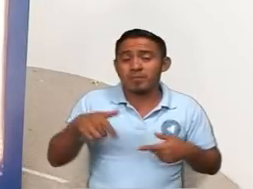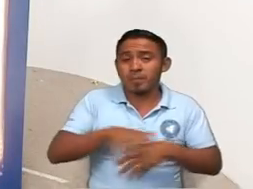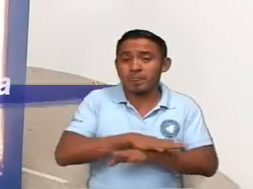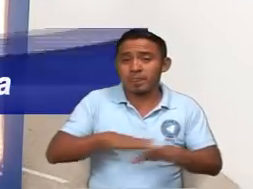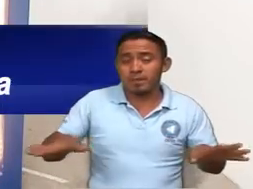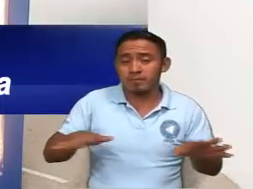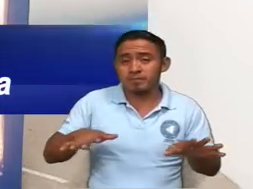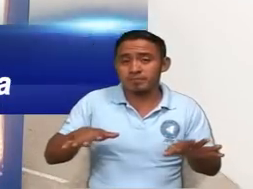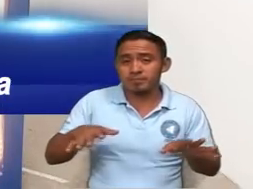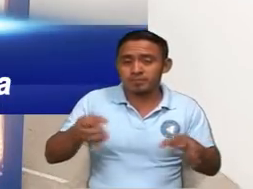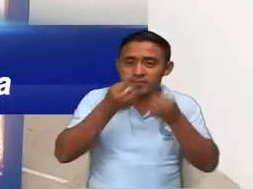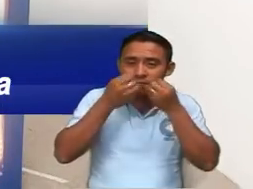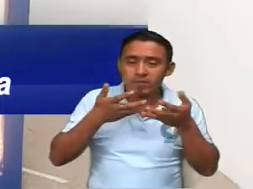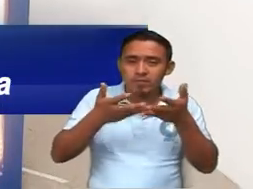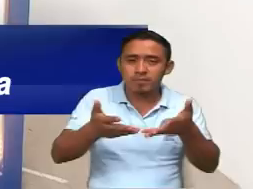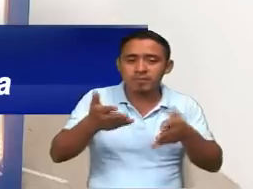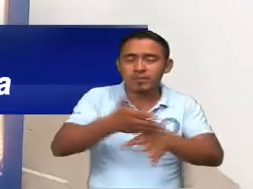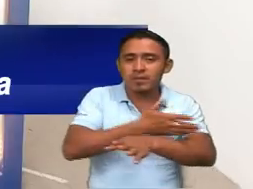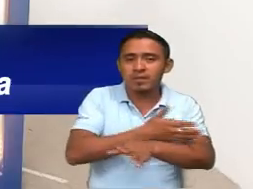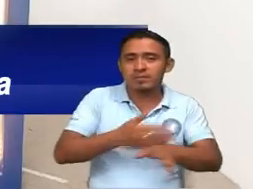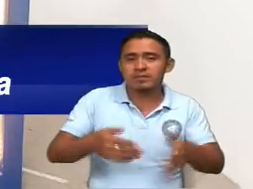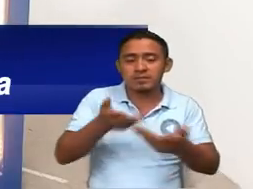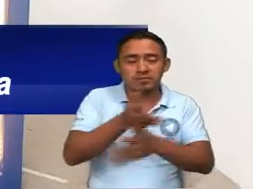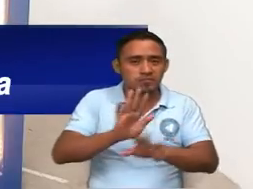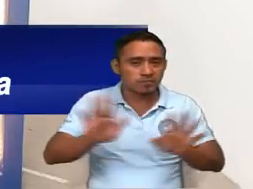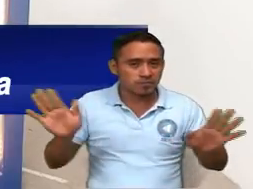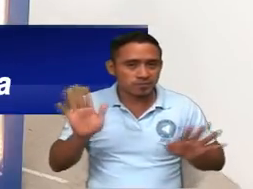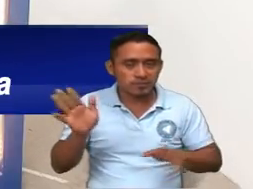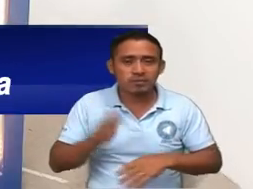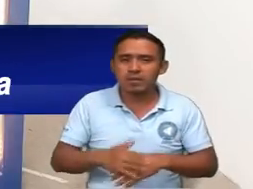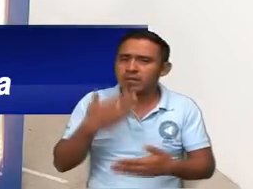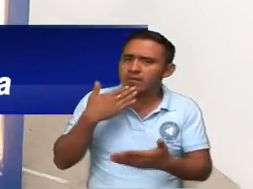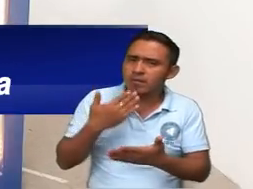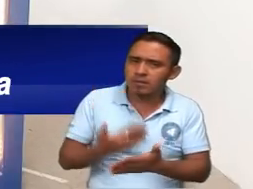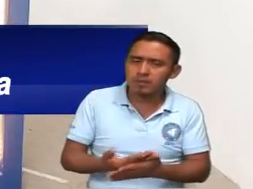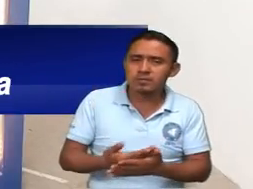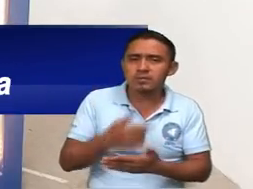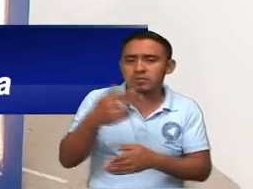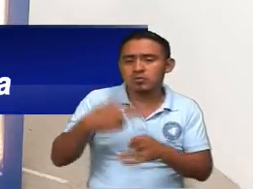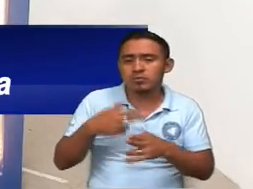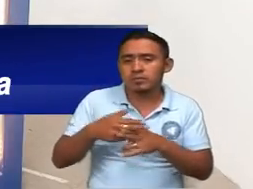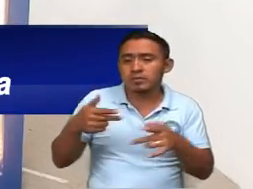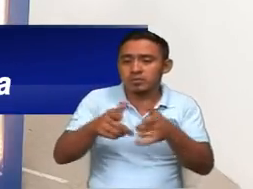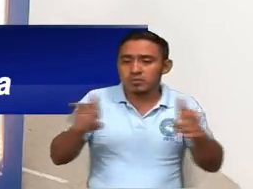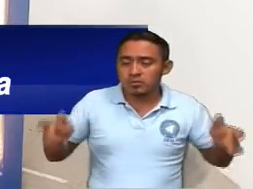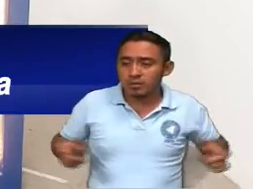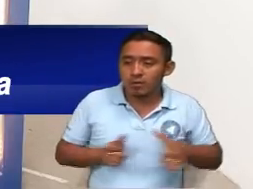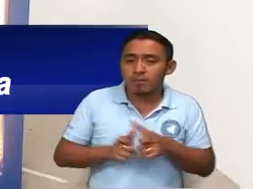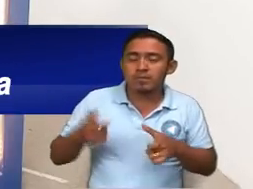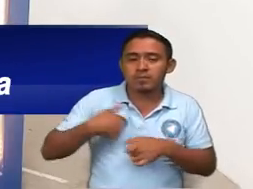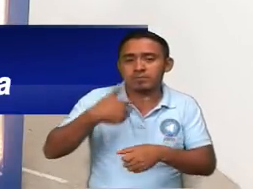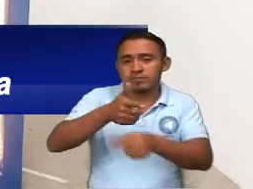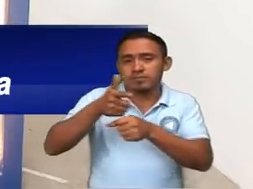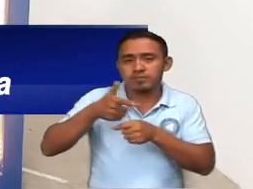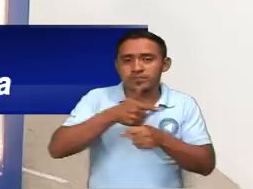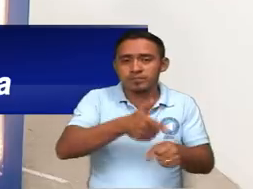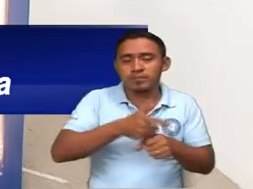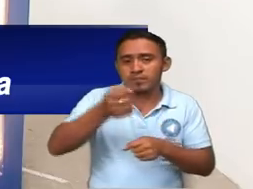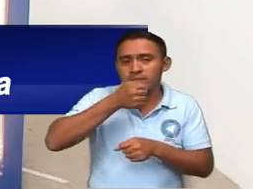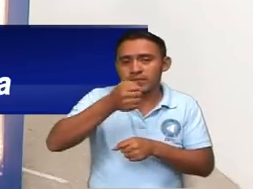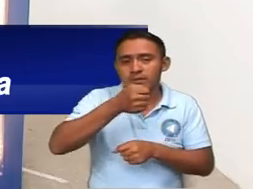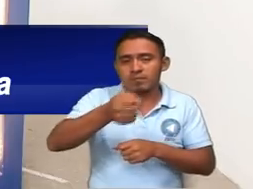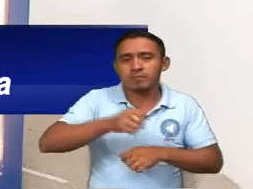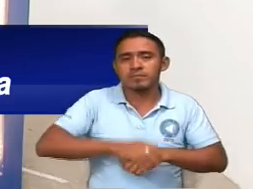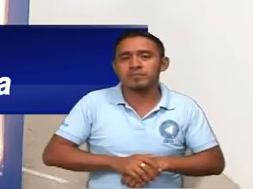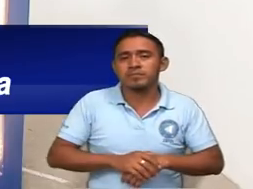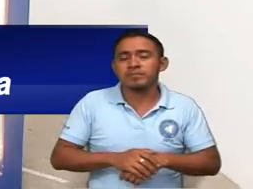Concluimos nuestro proceso informativo. Antes de hacerlo y despedirnos de ustedes, le agradecemos su compañía a nombre de todo el equipo que hace posible la transmisión de este